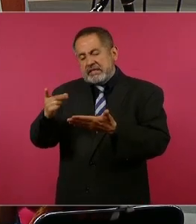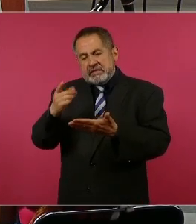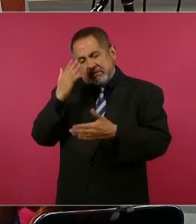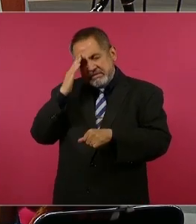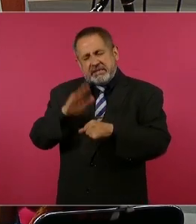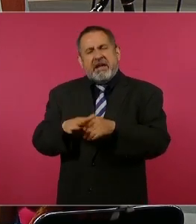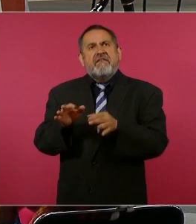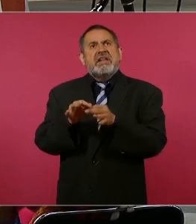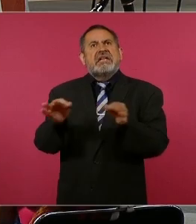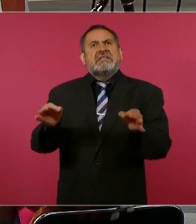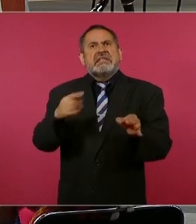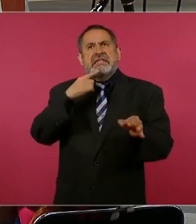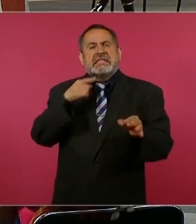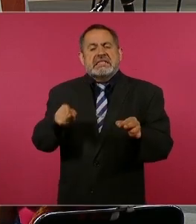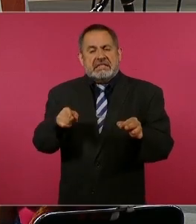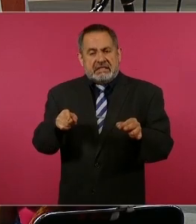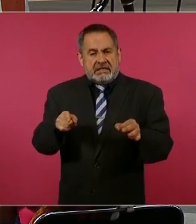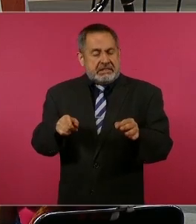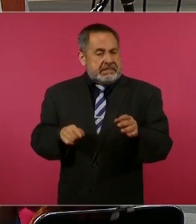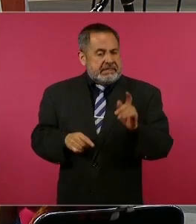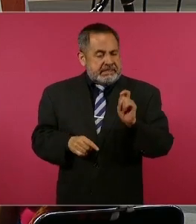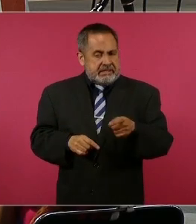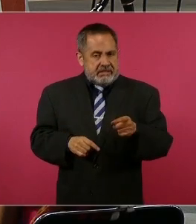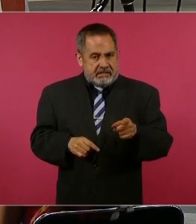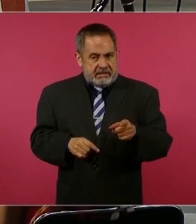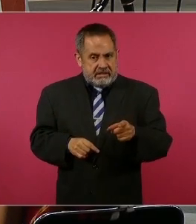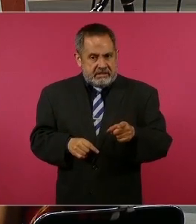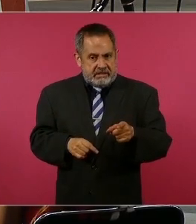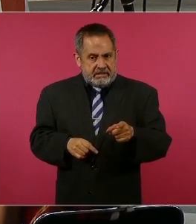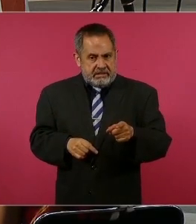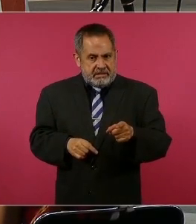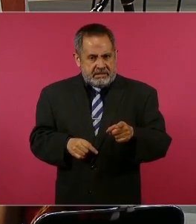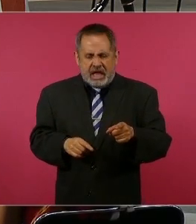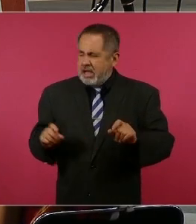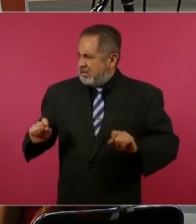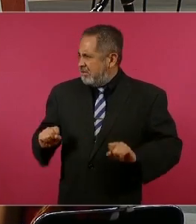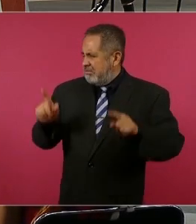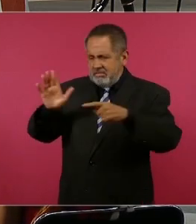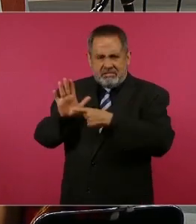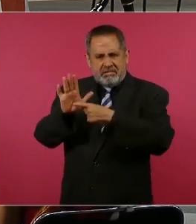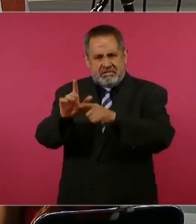algo así. Mientras, ¿por qué no lo pones?